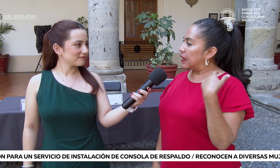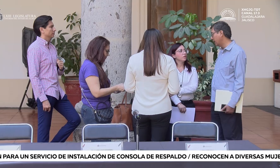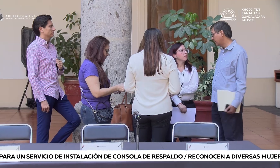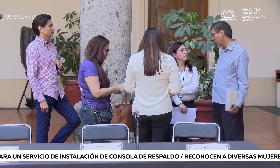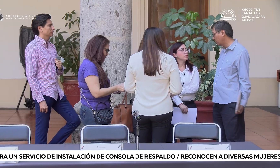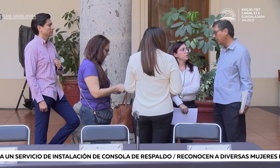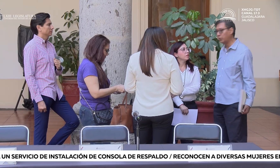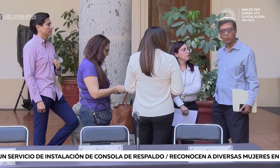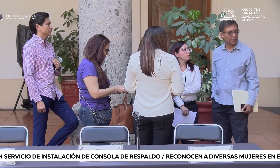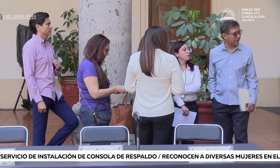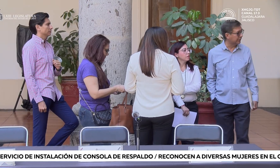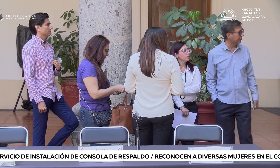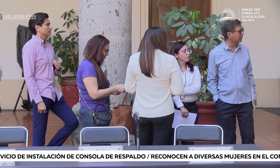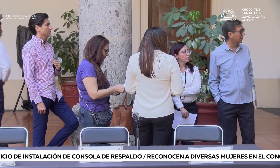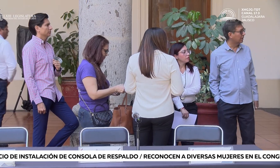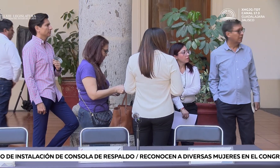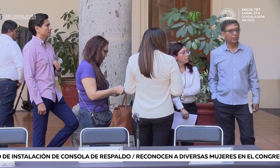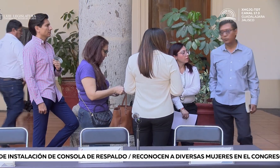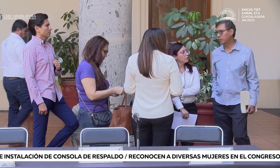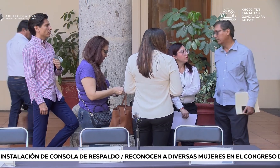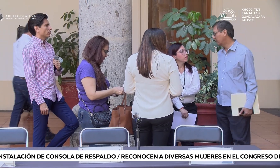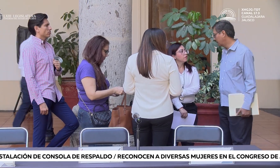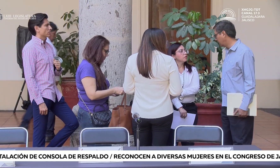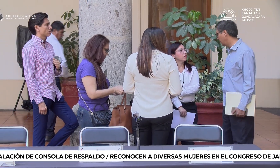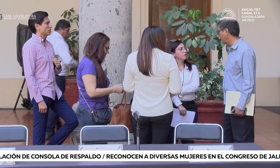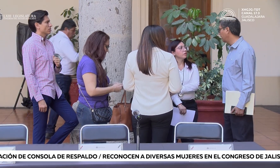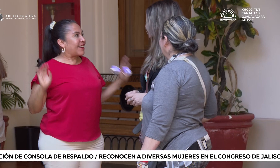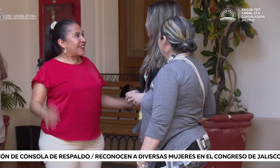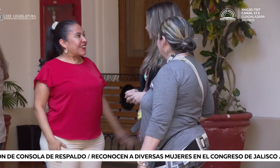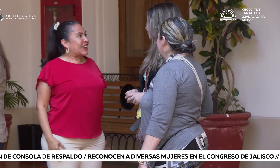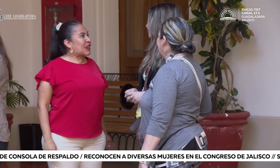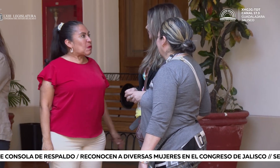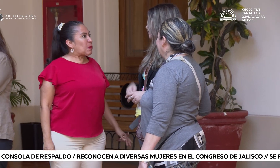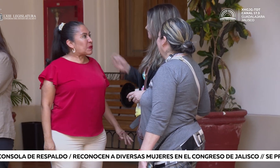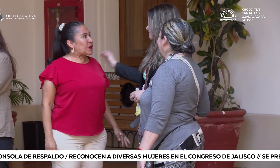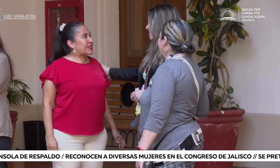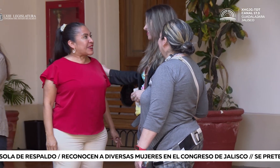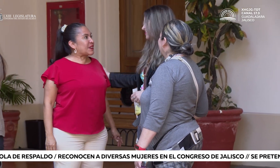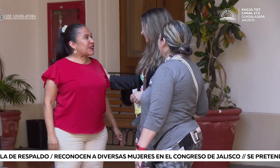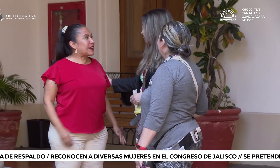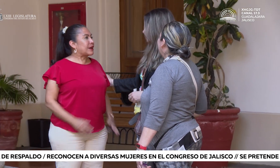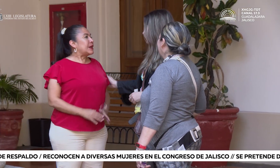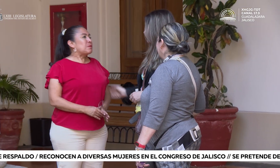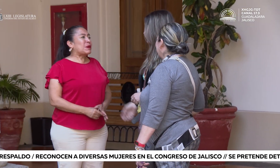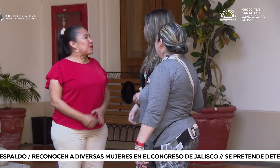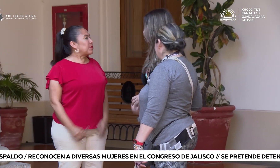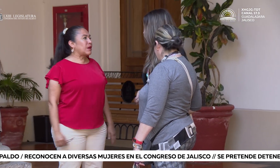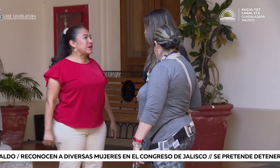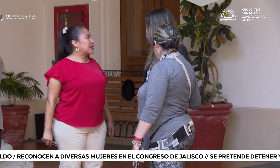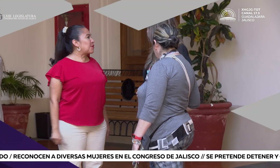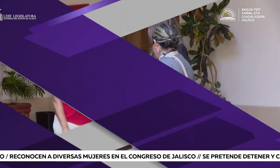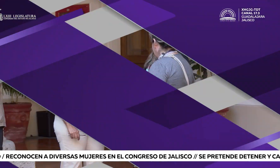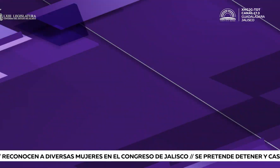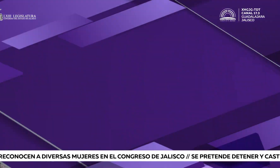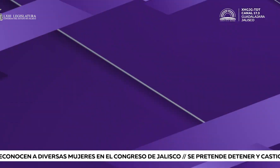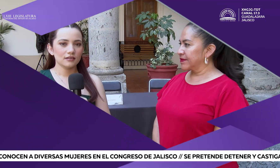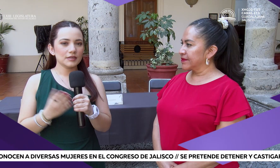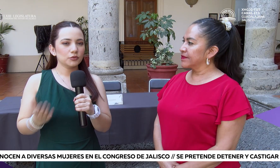sean castigados, evitando que la víctima sea la que resulte ser separada de su trabajo y el agresor siga gozando de